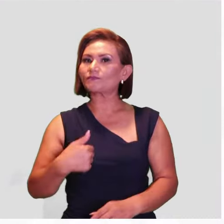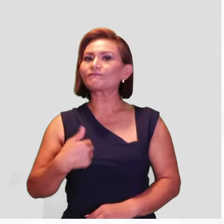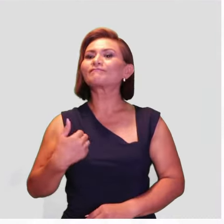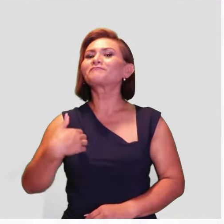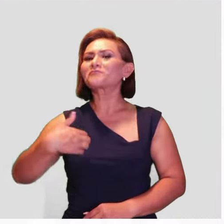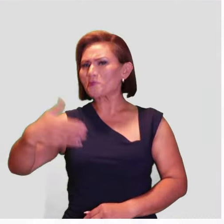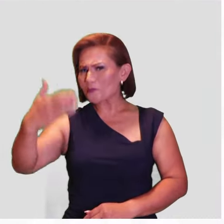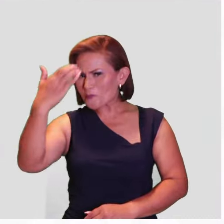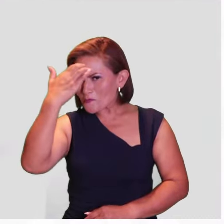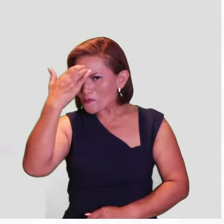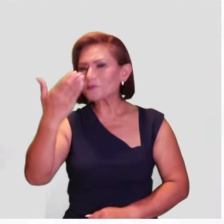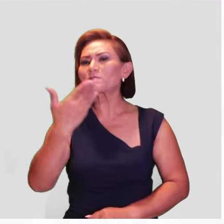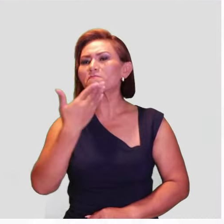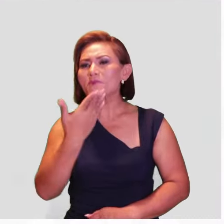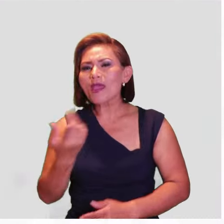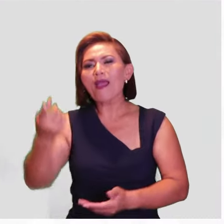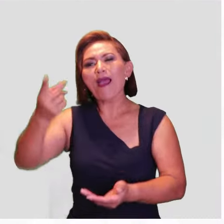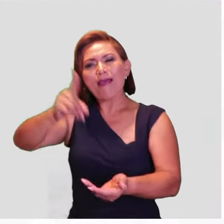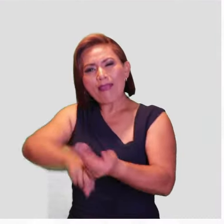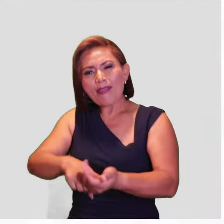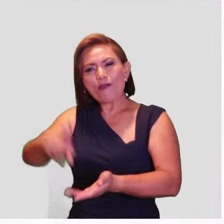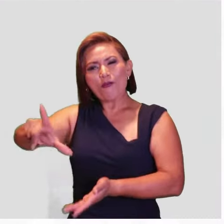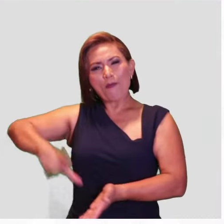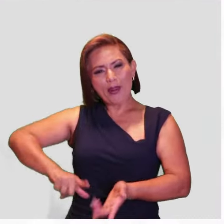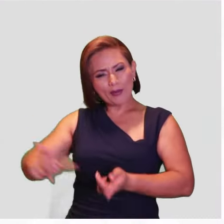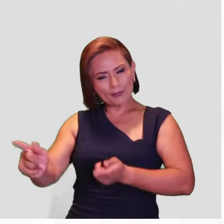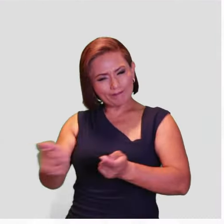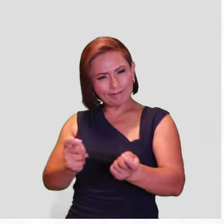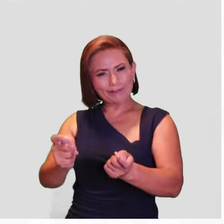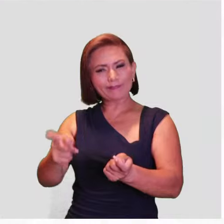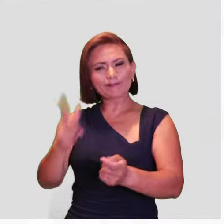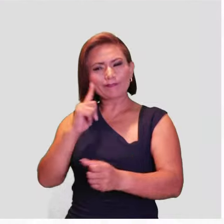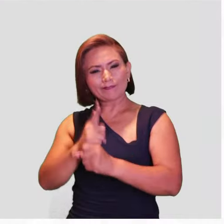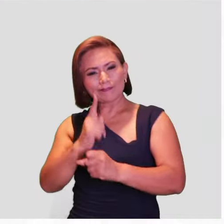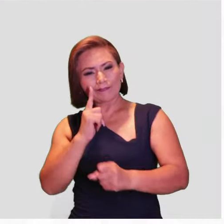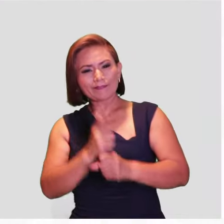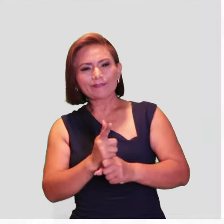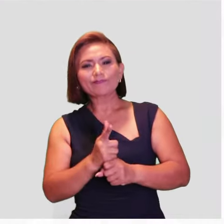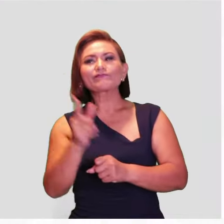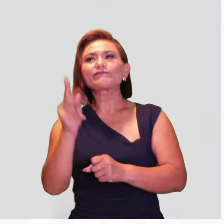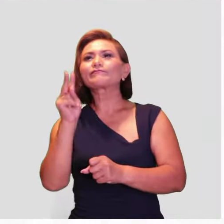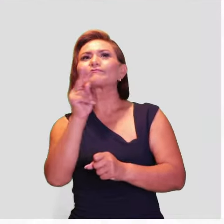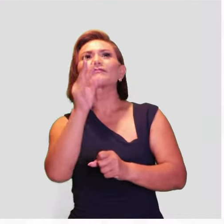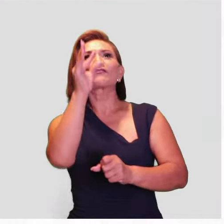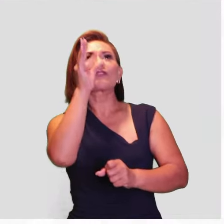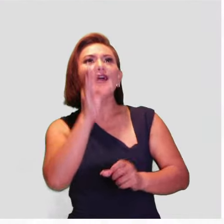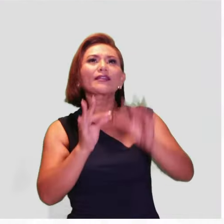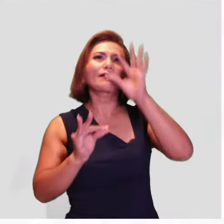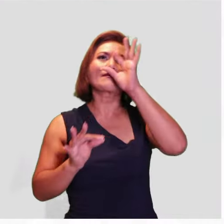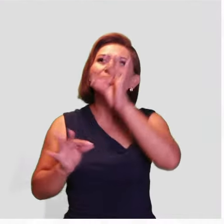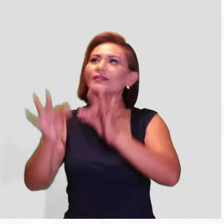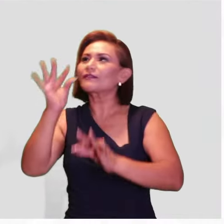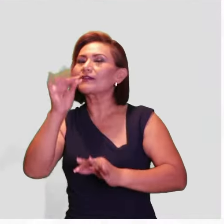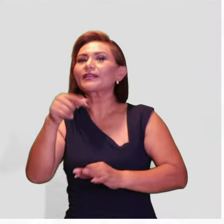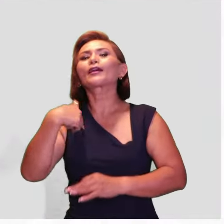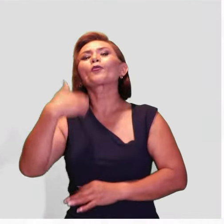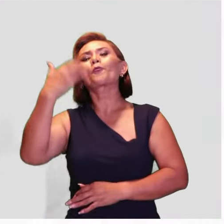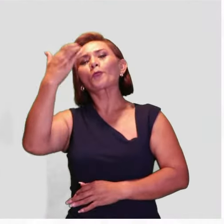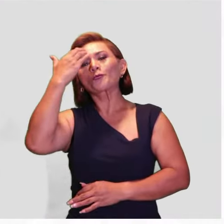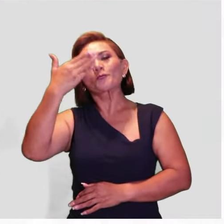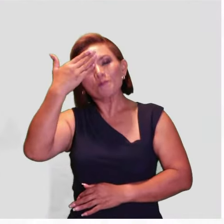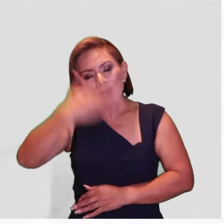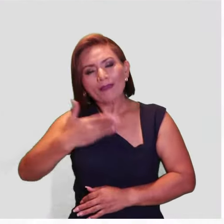de por dentro y sé en dónde requiere reparación. El conocer a mi San Juan del Río